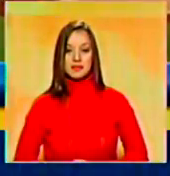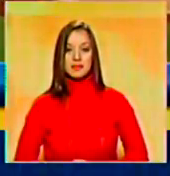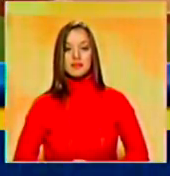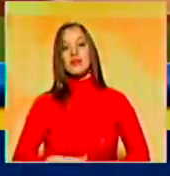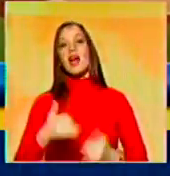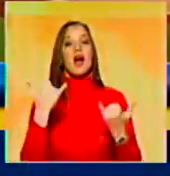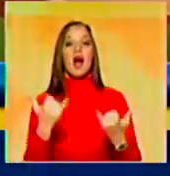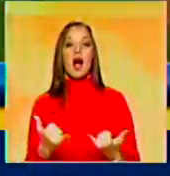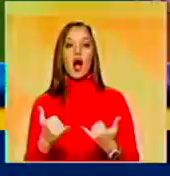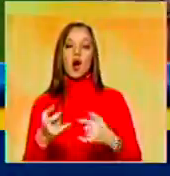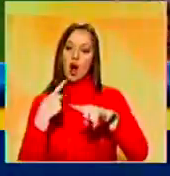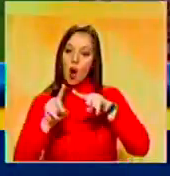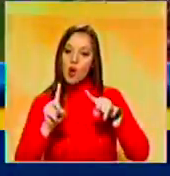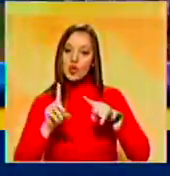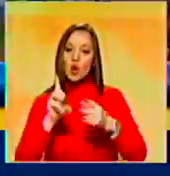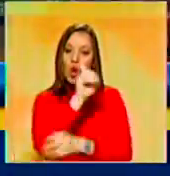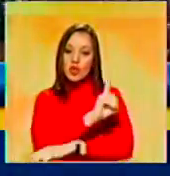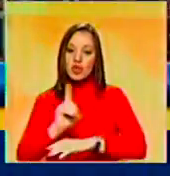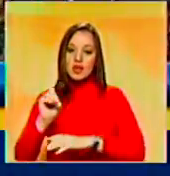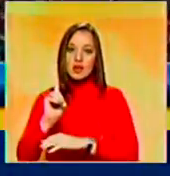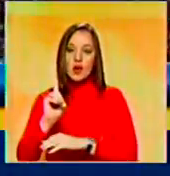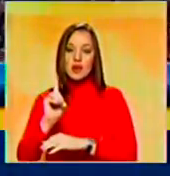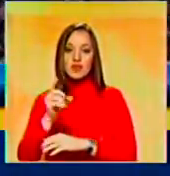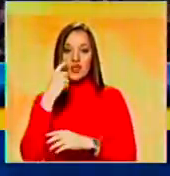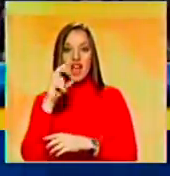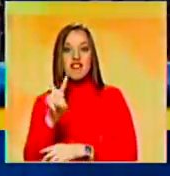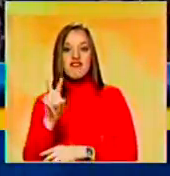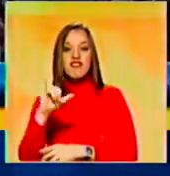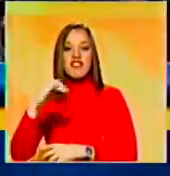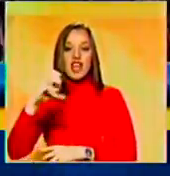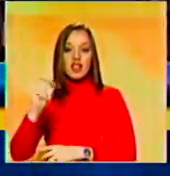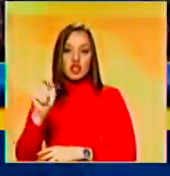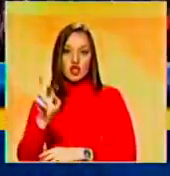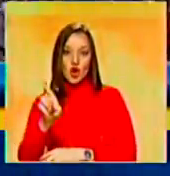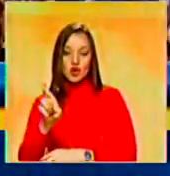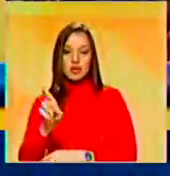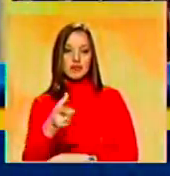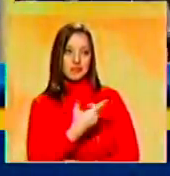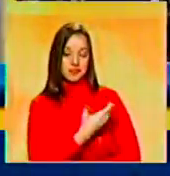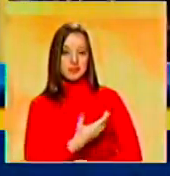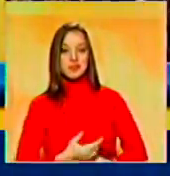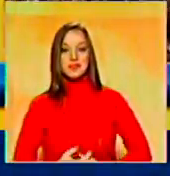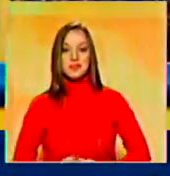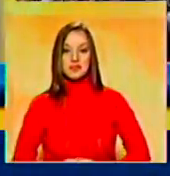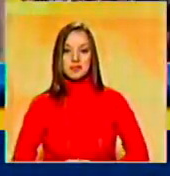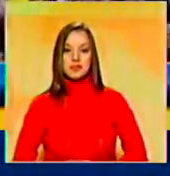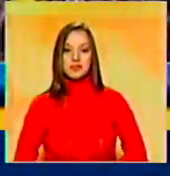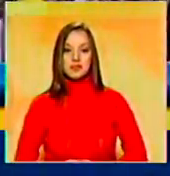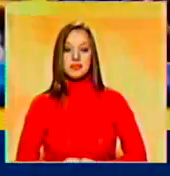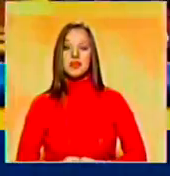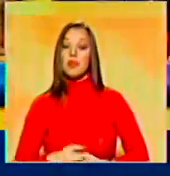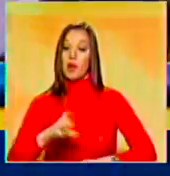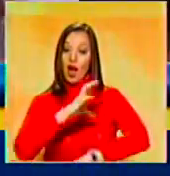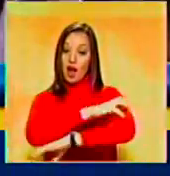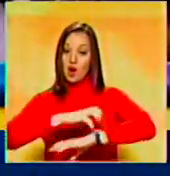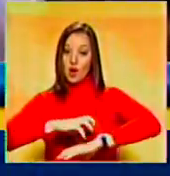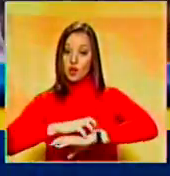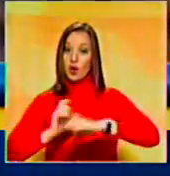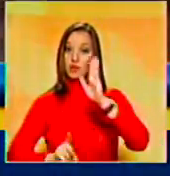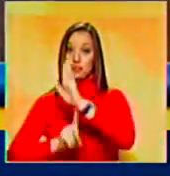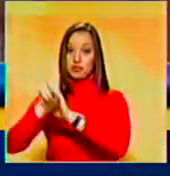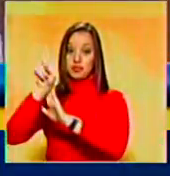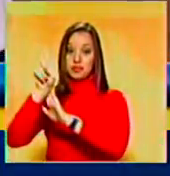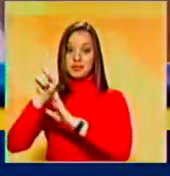Vamos al Comerica Park de Detroit. Primera entrada y Víctor Martínez, que conecta cuadrangular por el jardín derecho para adelantar a los Tigres sobre los Mellizos de